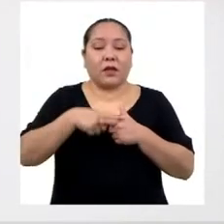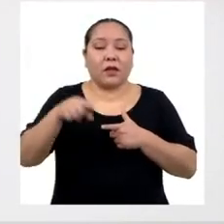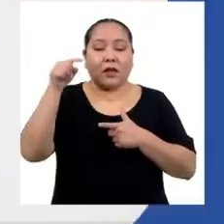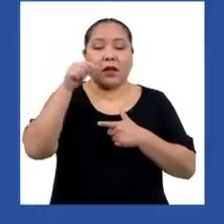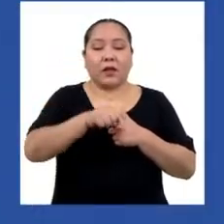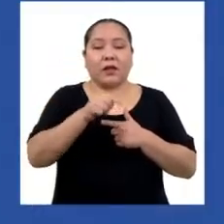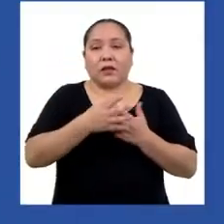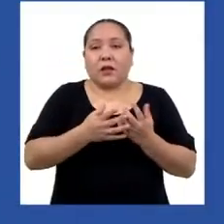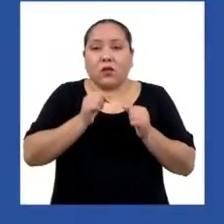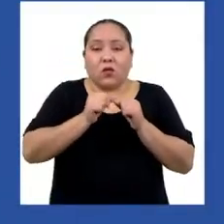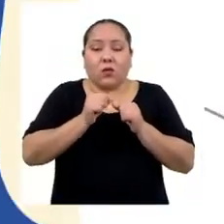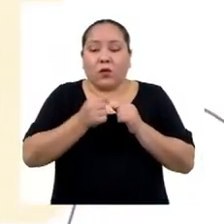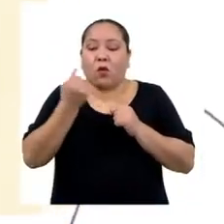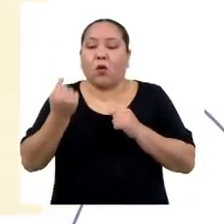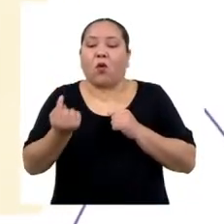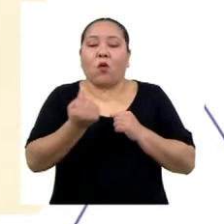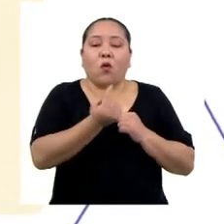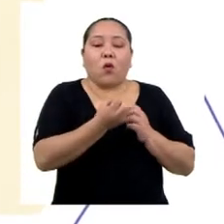de grados.